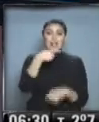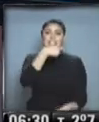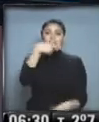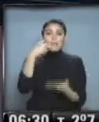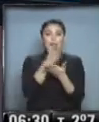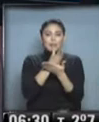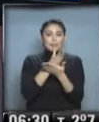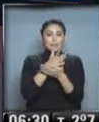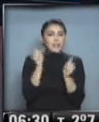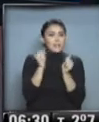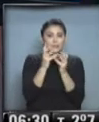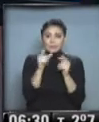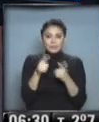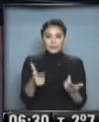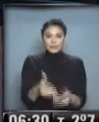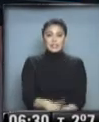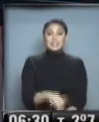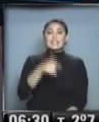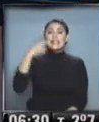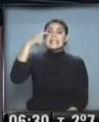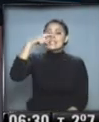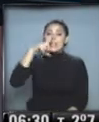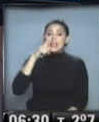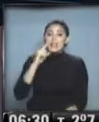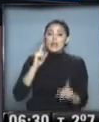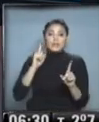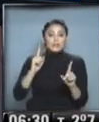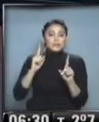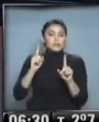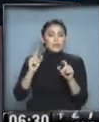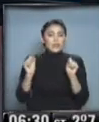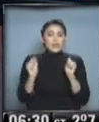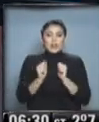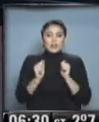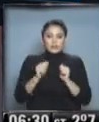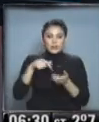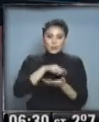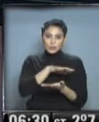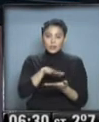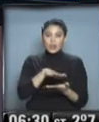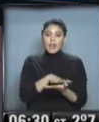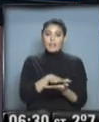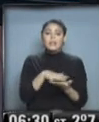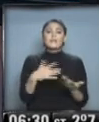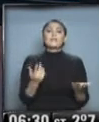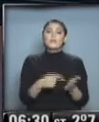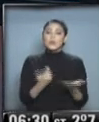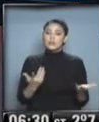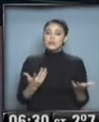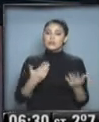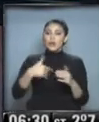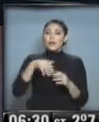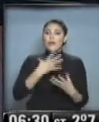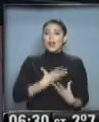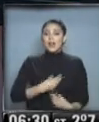semana no se va el frío. Ya hace 7 días consecutivos que tenemos bajas temperaturas aquí en la ciudad de Buenos Aires, pero el alivio